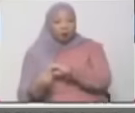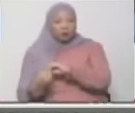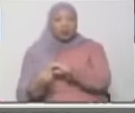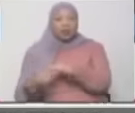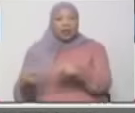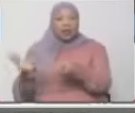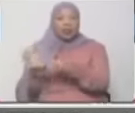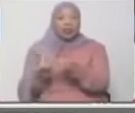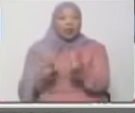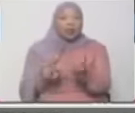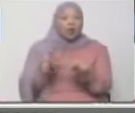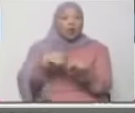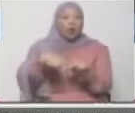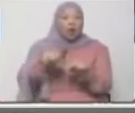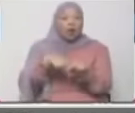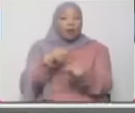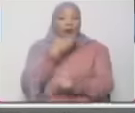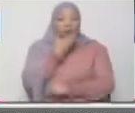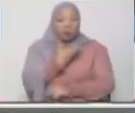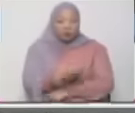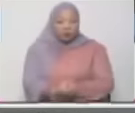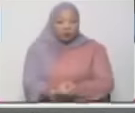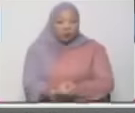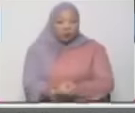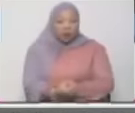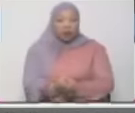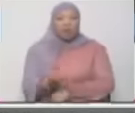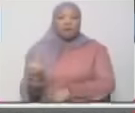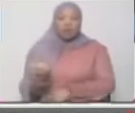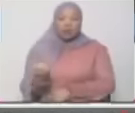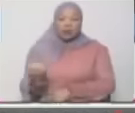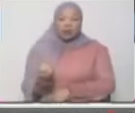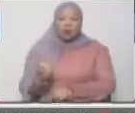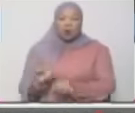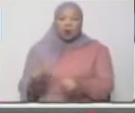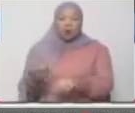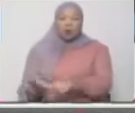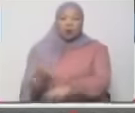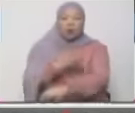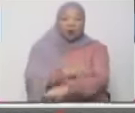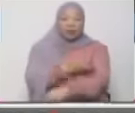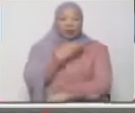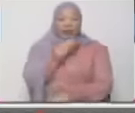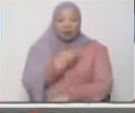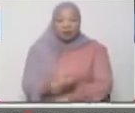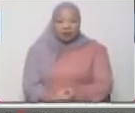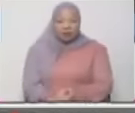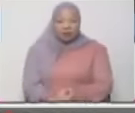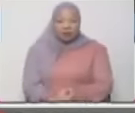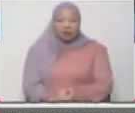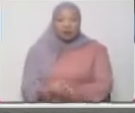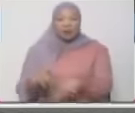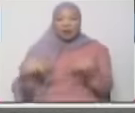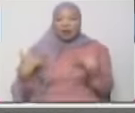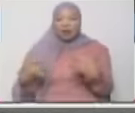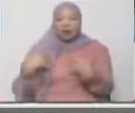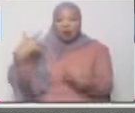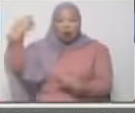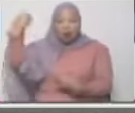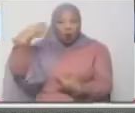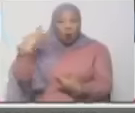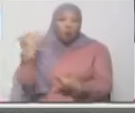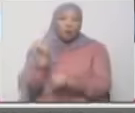Jesús, porque en Venezuela decretamos el adelanto de la Navidad y estamos llenos de luces, de